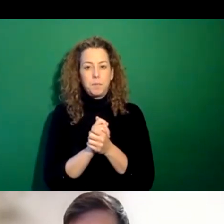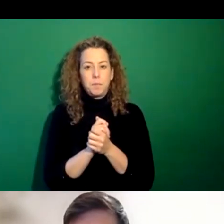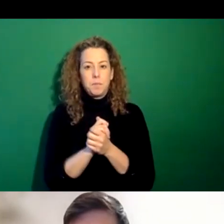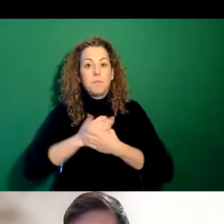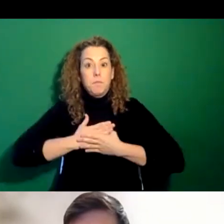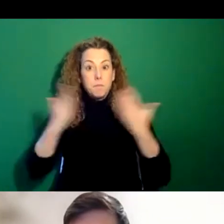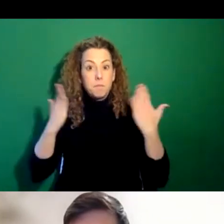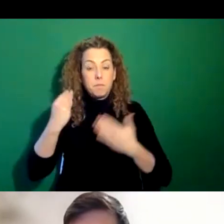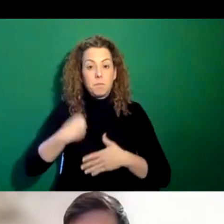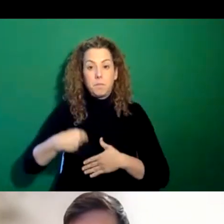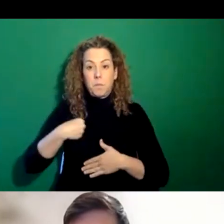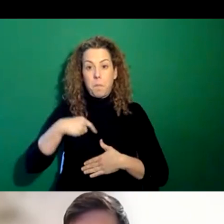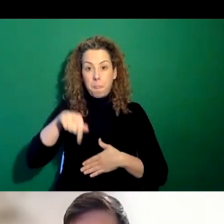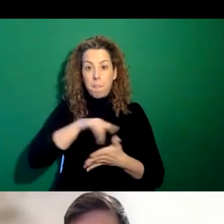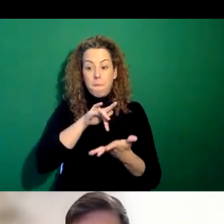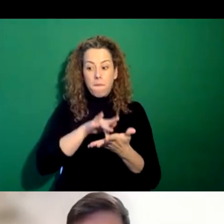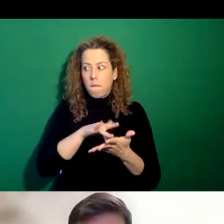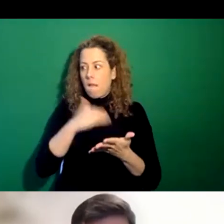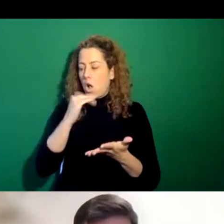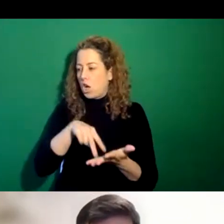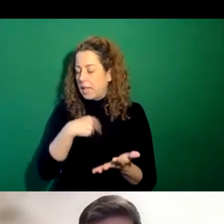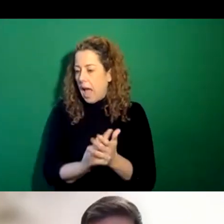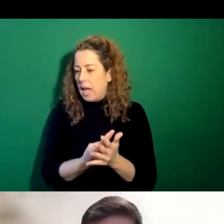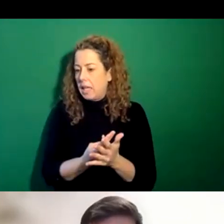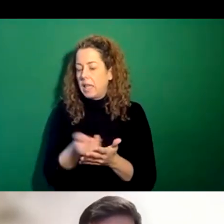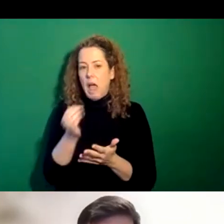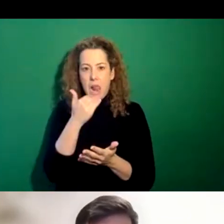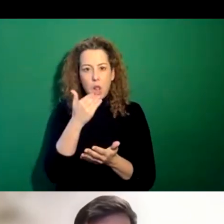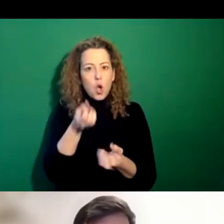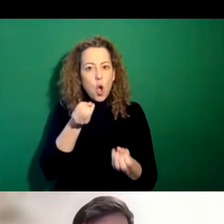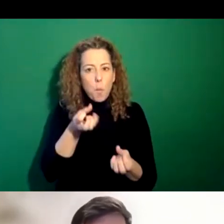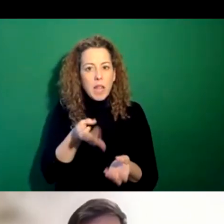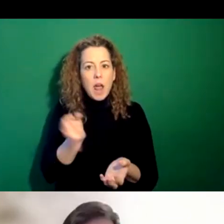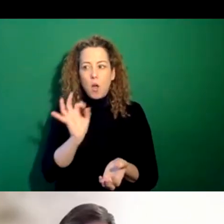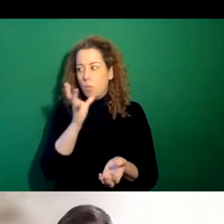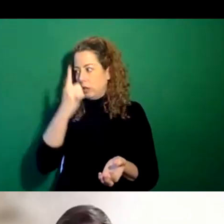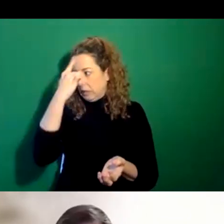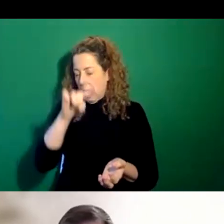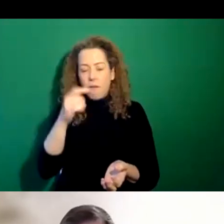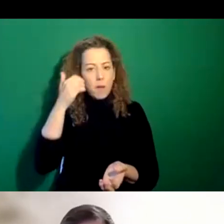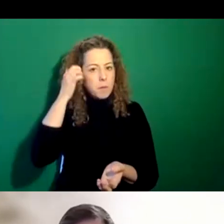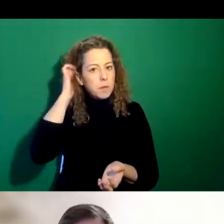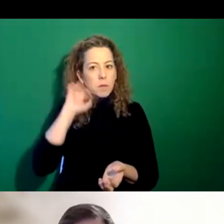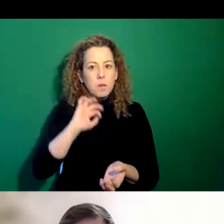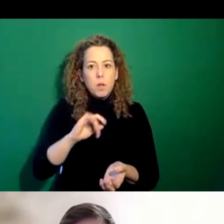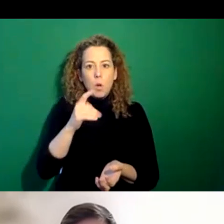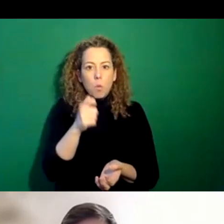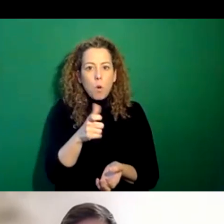incluso el hecho de esas posibles caídas que ha estado comentando y que a lo mejor se salen un poco de la presentación que he